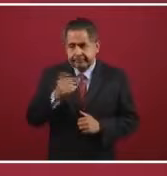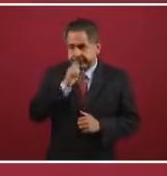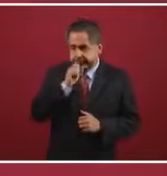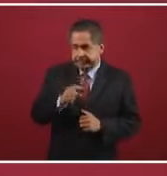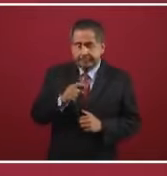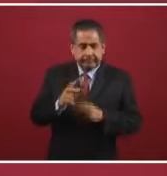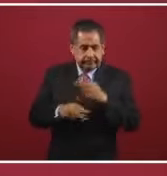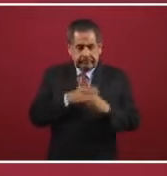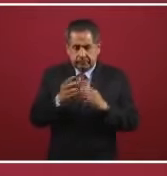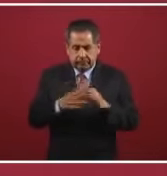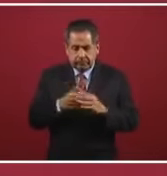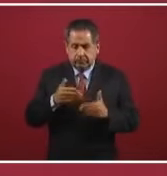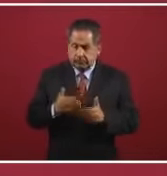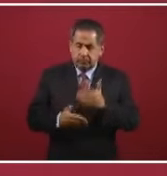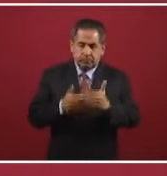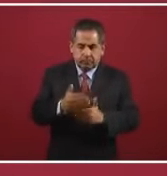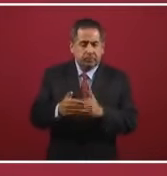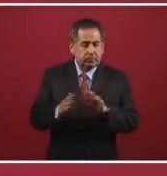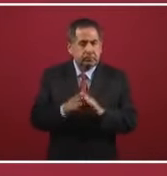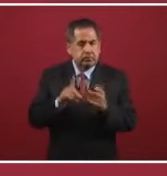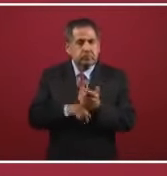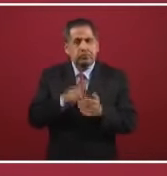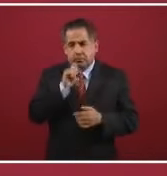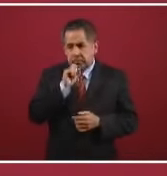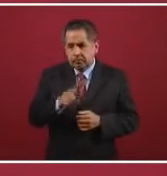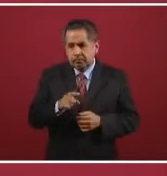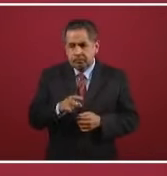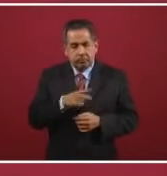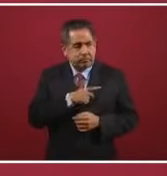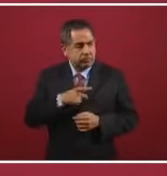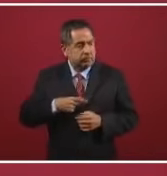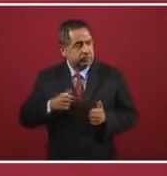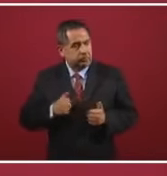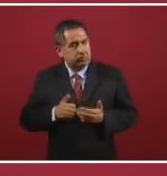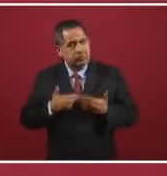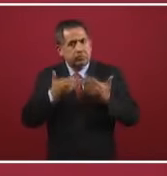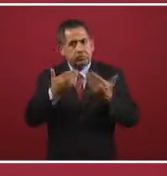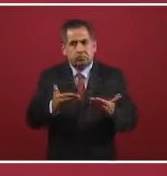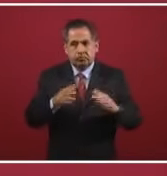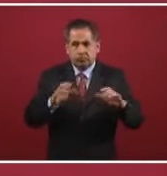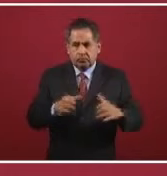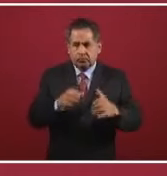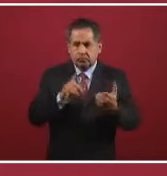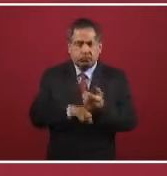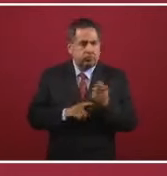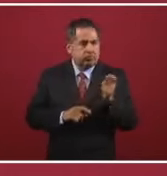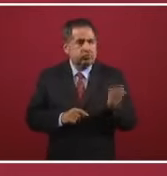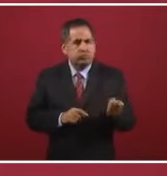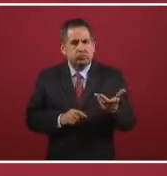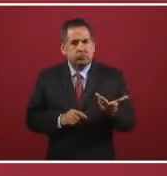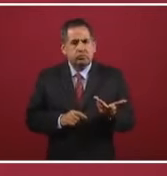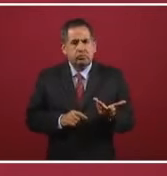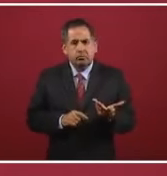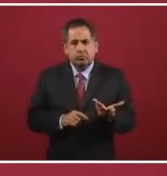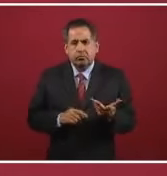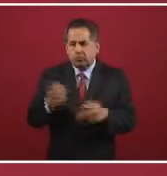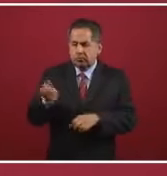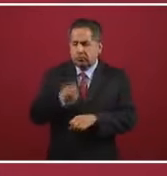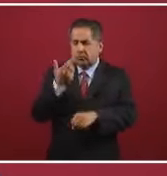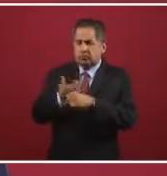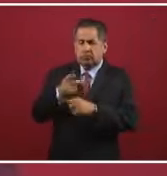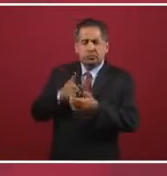así se va avanzando. Le tenemos toda la confianza al